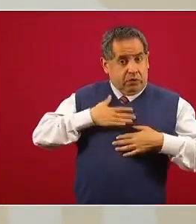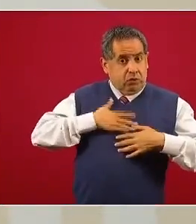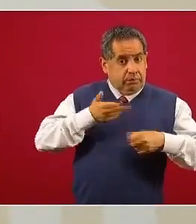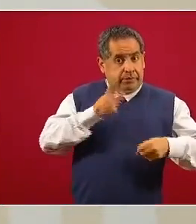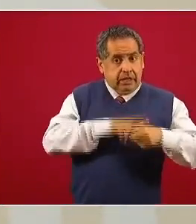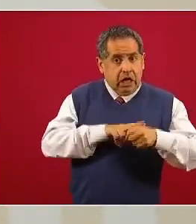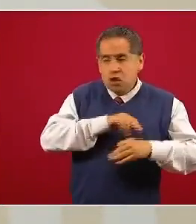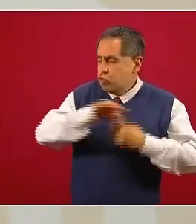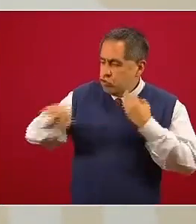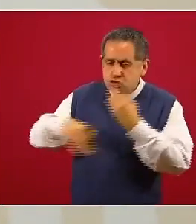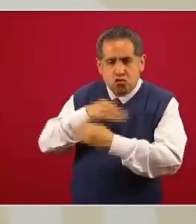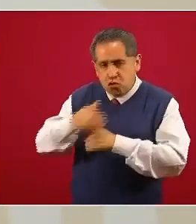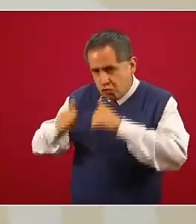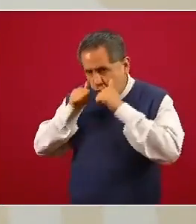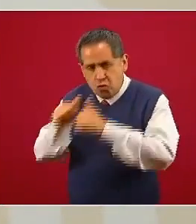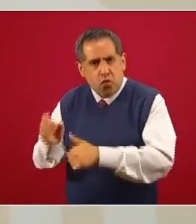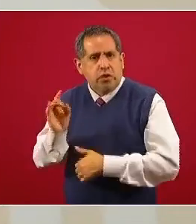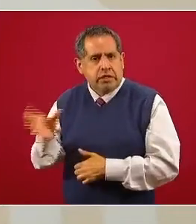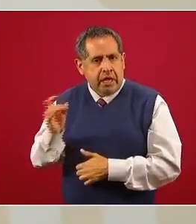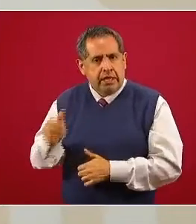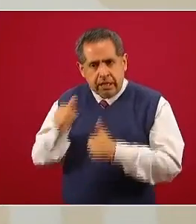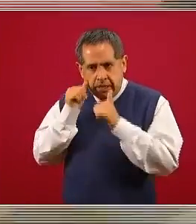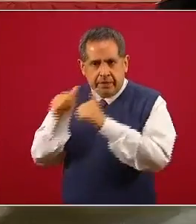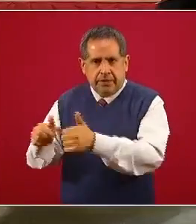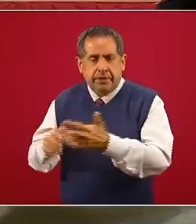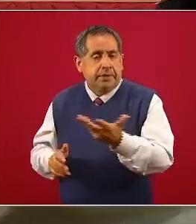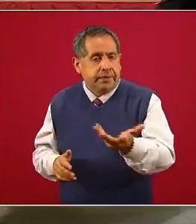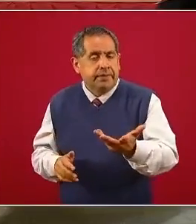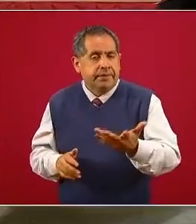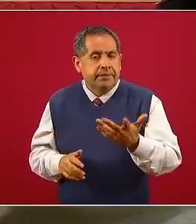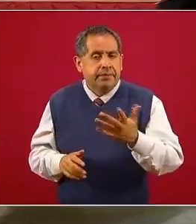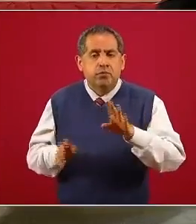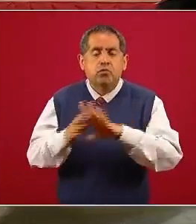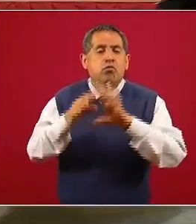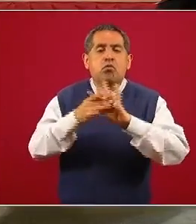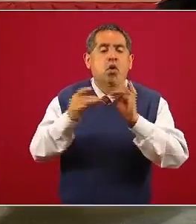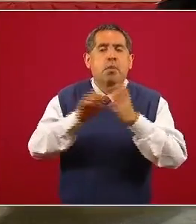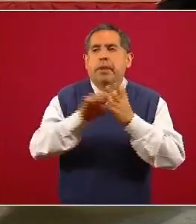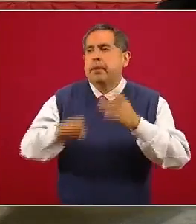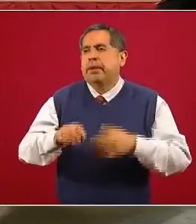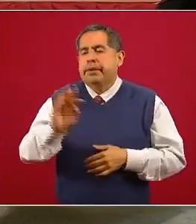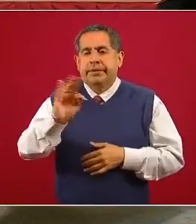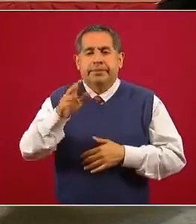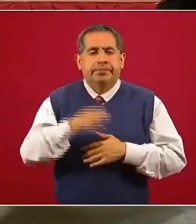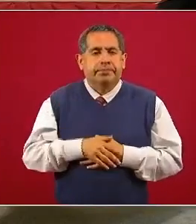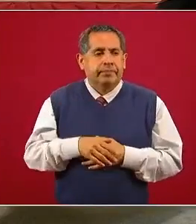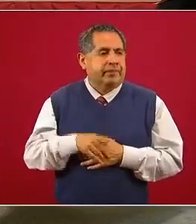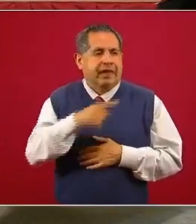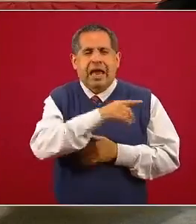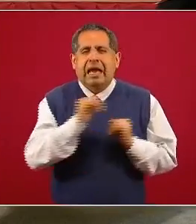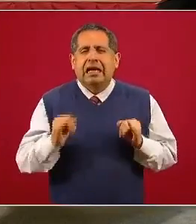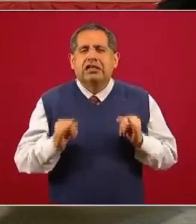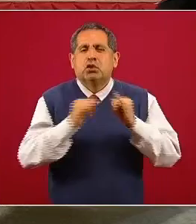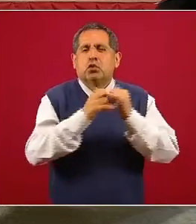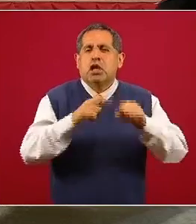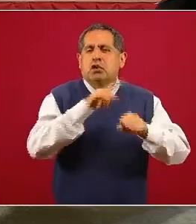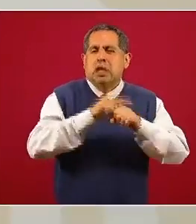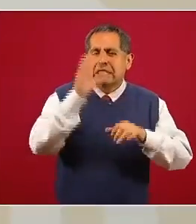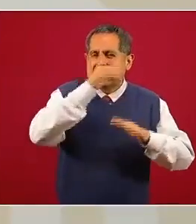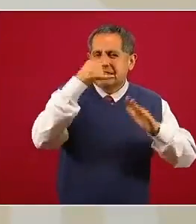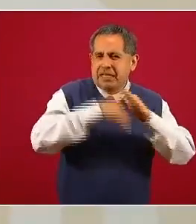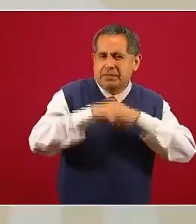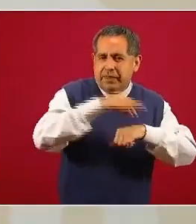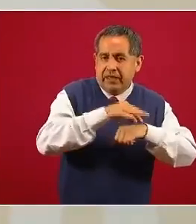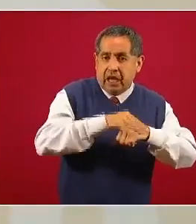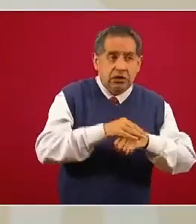hizo precisamente esta coordinación que le comento, en donde si llegaban, por ejemplo, al Instituto Nacional de Ciencias Médicas y Nutrición